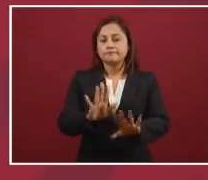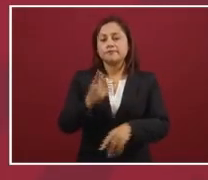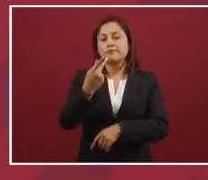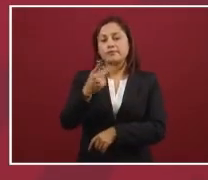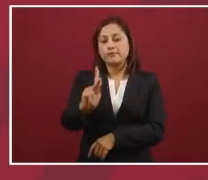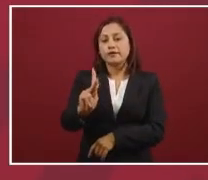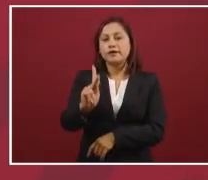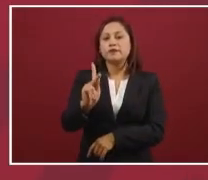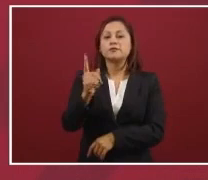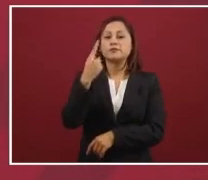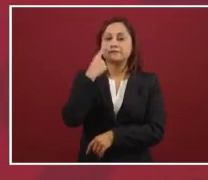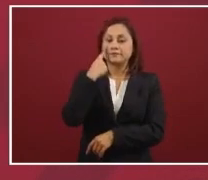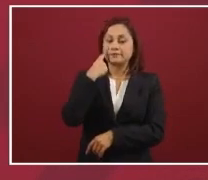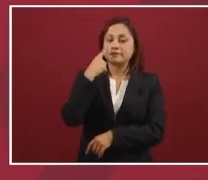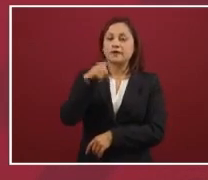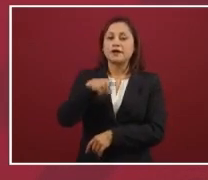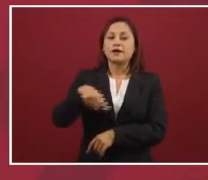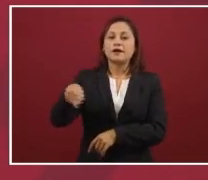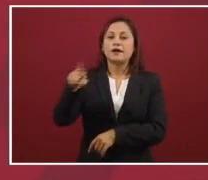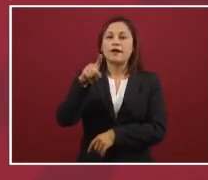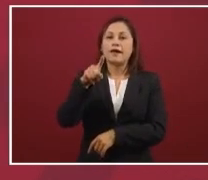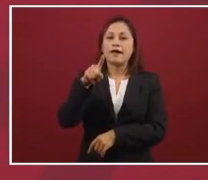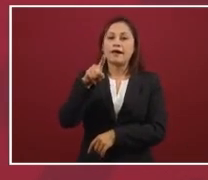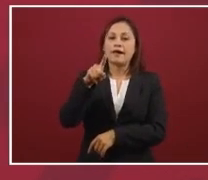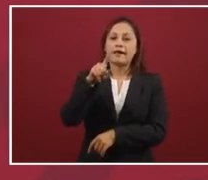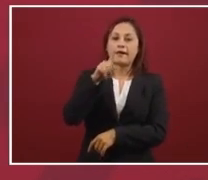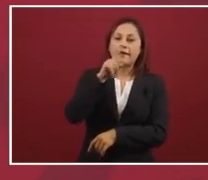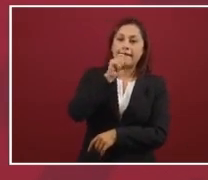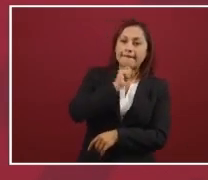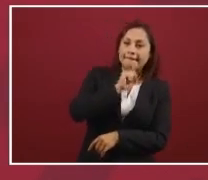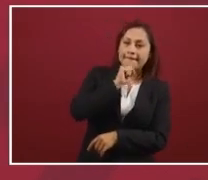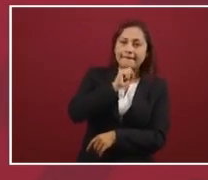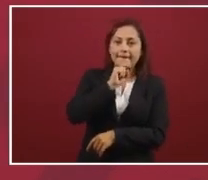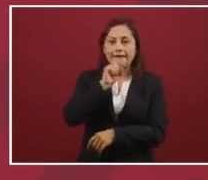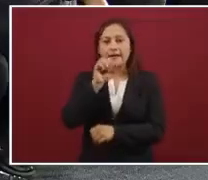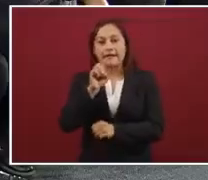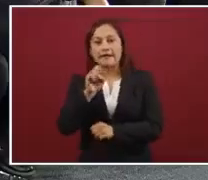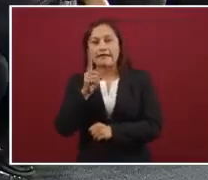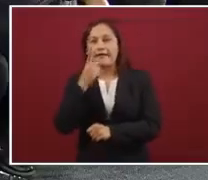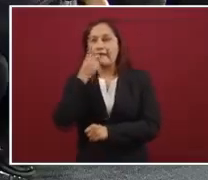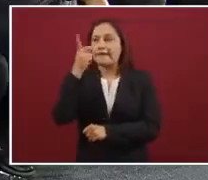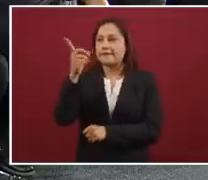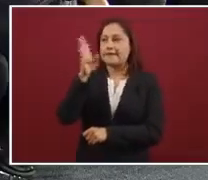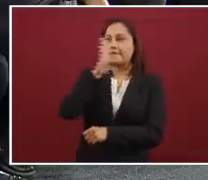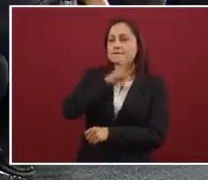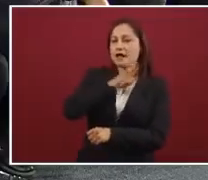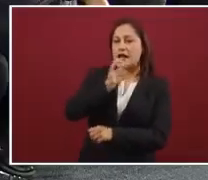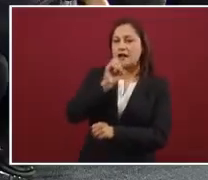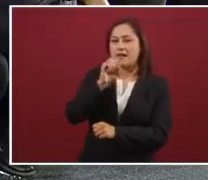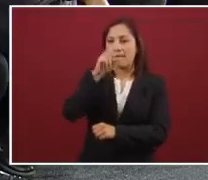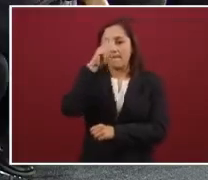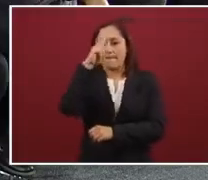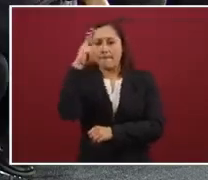nosotros y no vaya a haber desconfianza de México